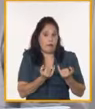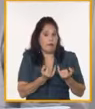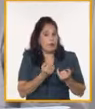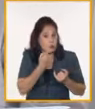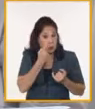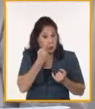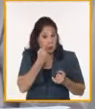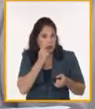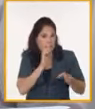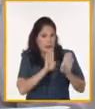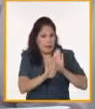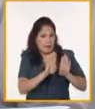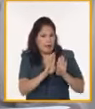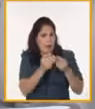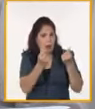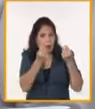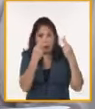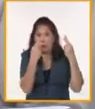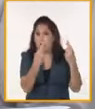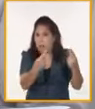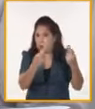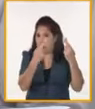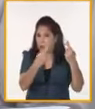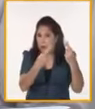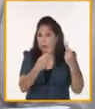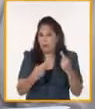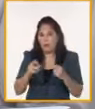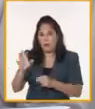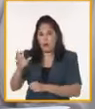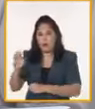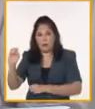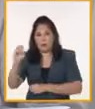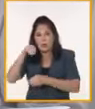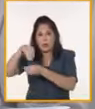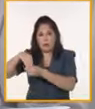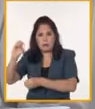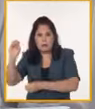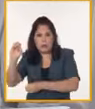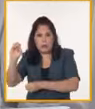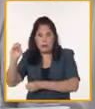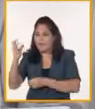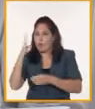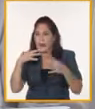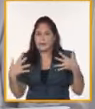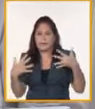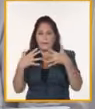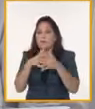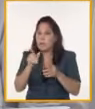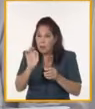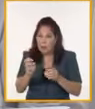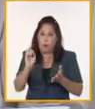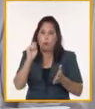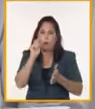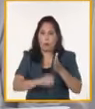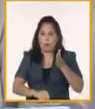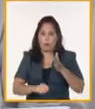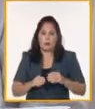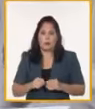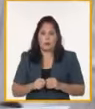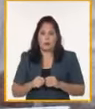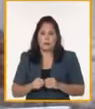de inspección y hemos visto eh cosas que no se puede imaginar quien Norma y quien